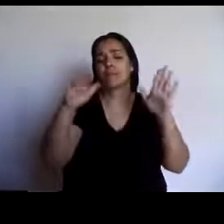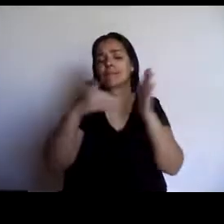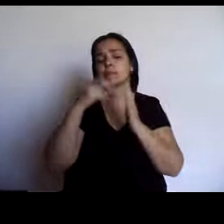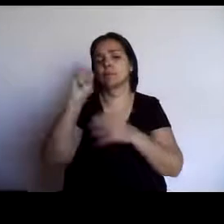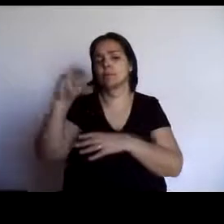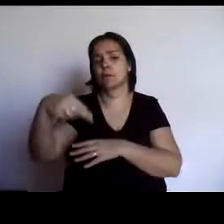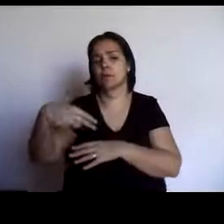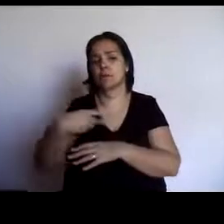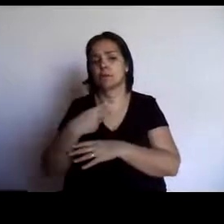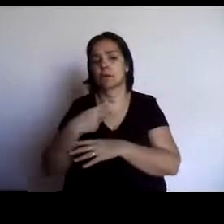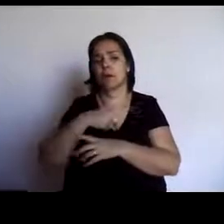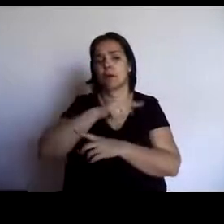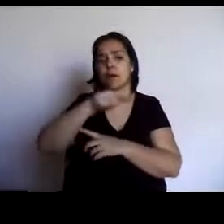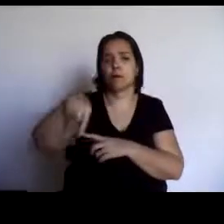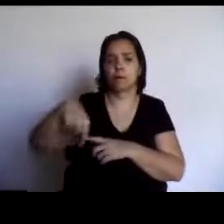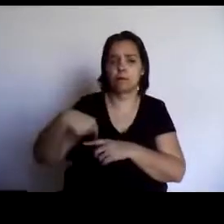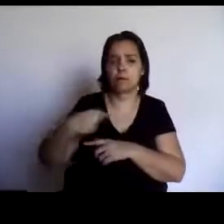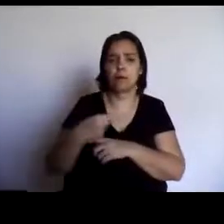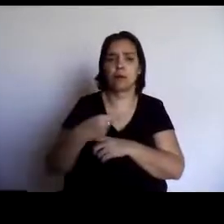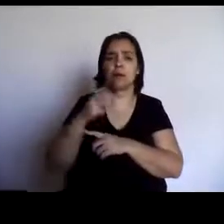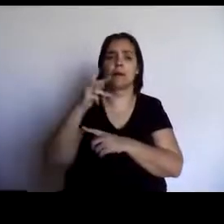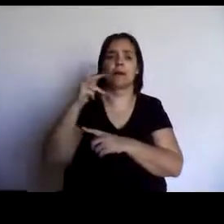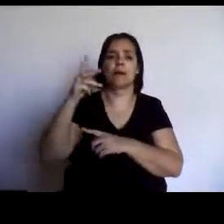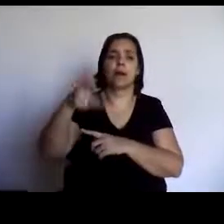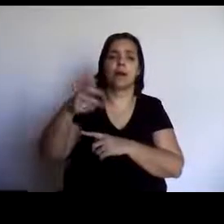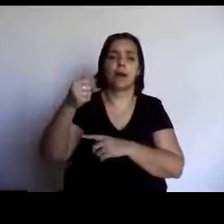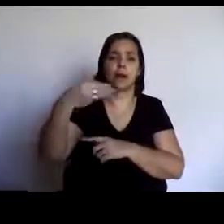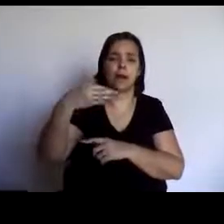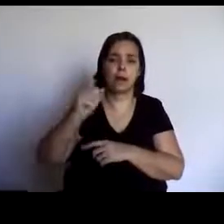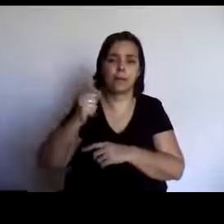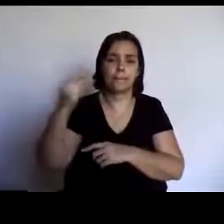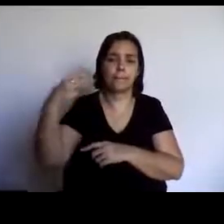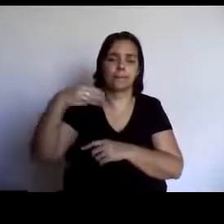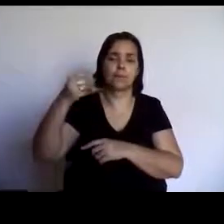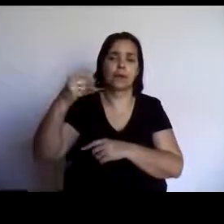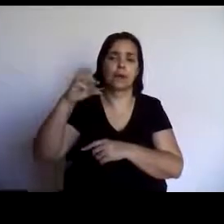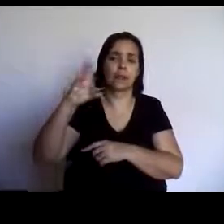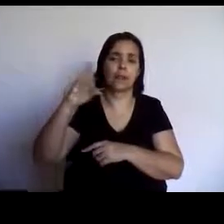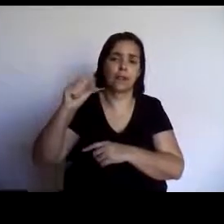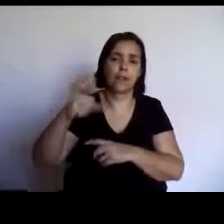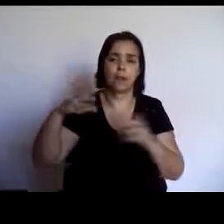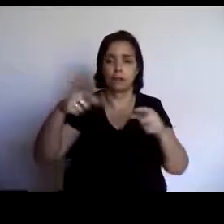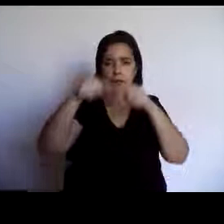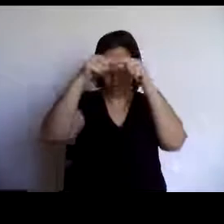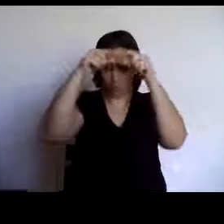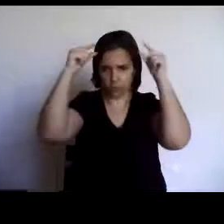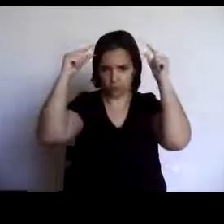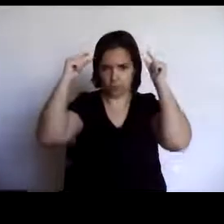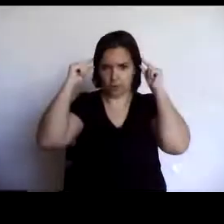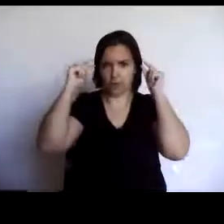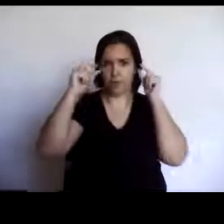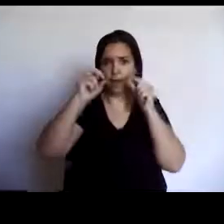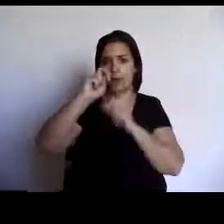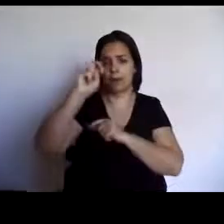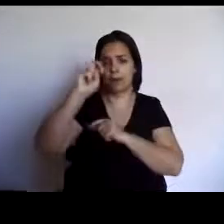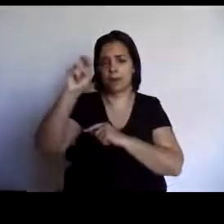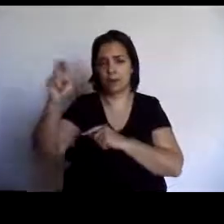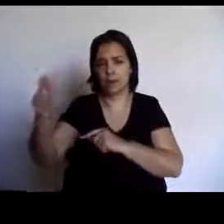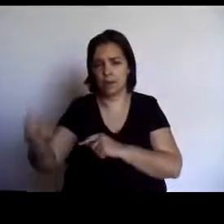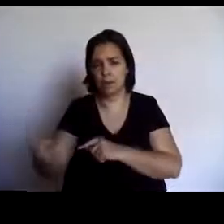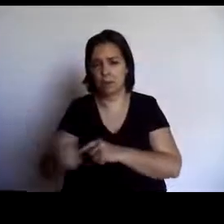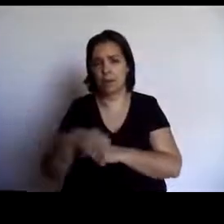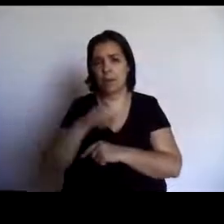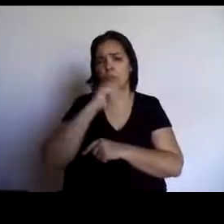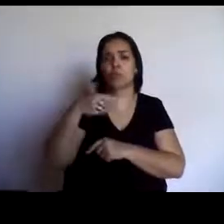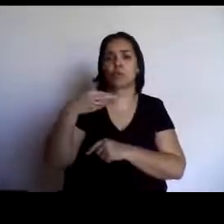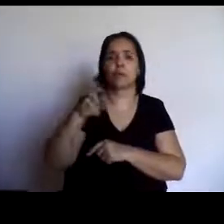y abarca, aparte de Villanueva, los municipios de La Haba, Magacela, La Coronada, Rena y las entidades locales de menores de Valdivia,